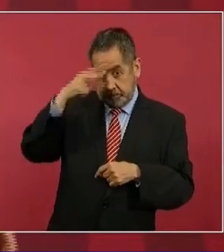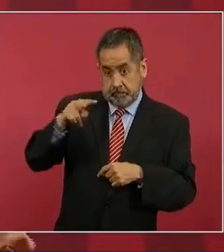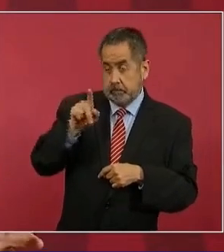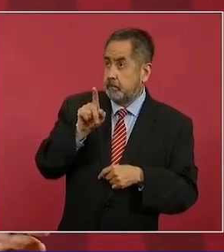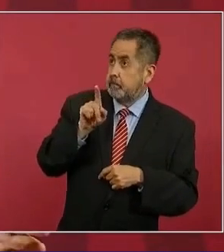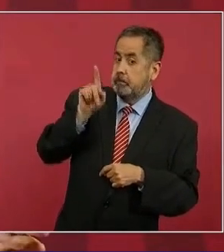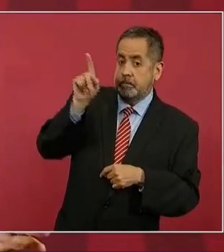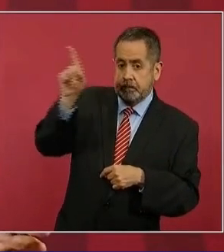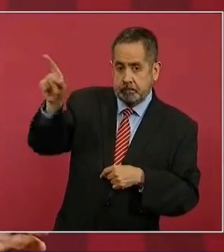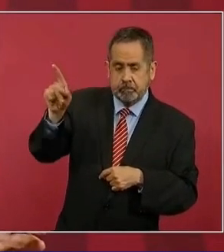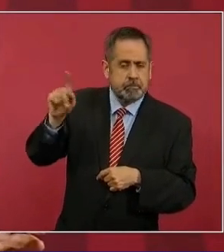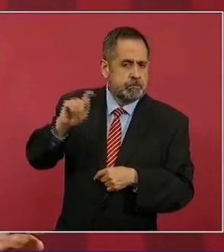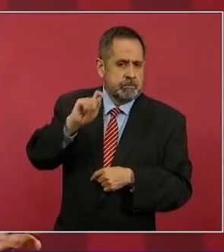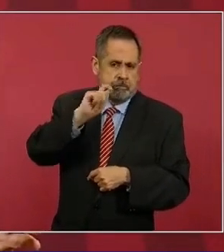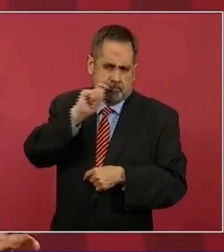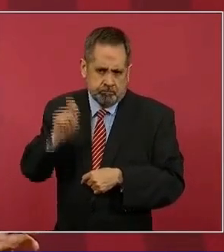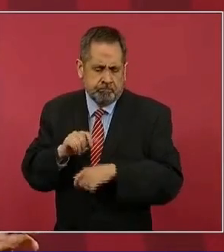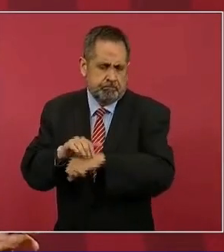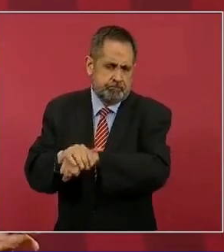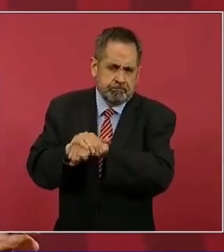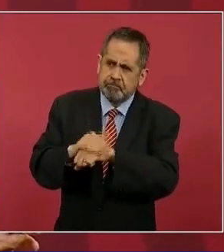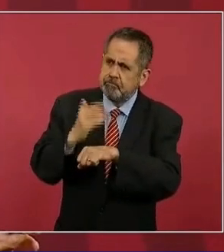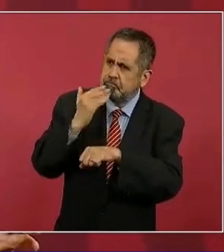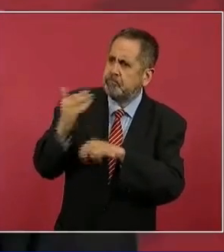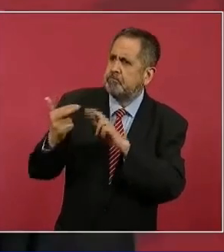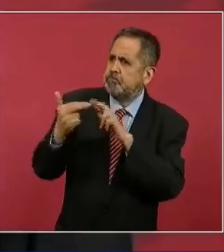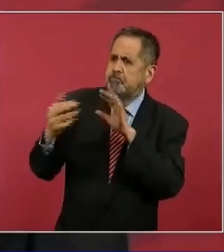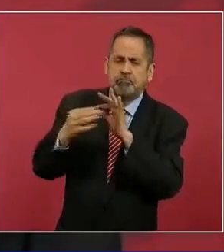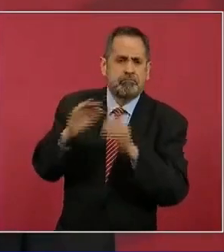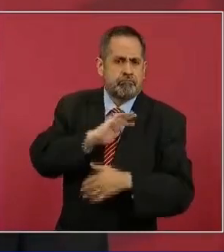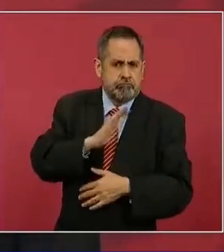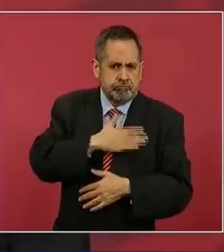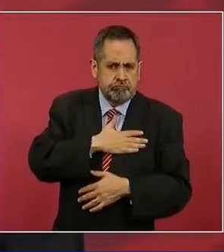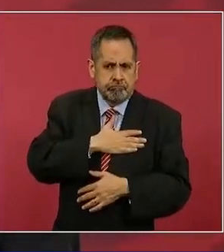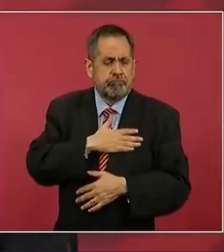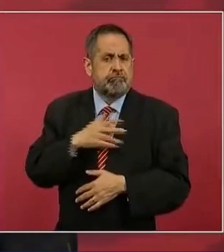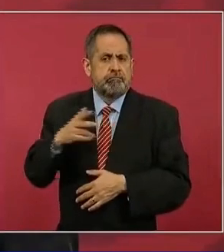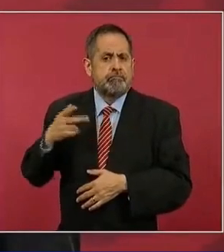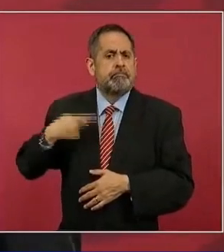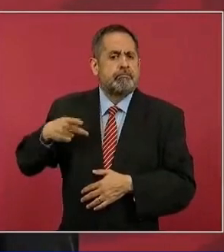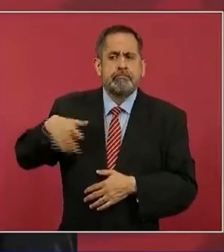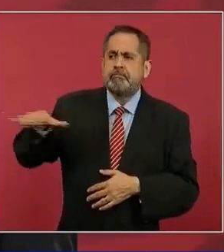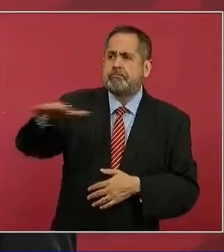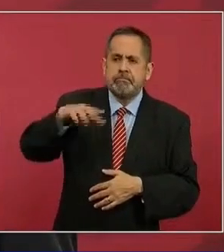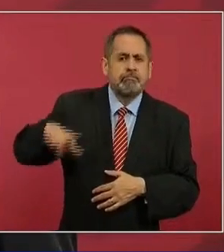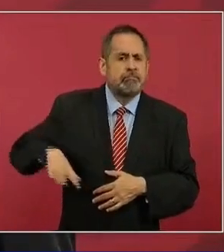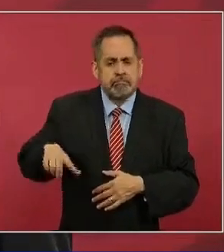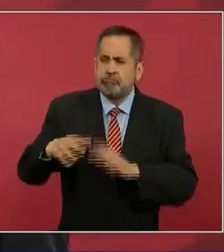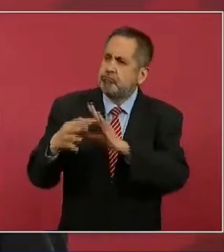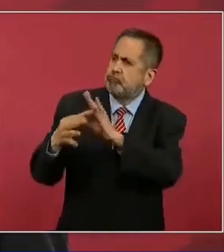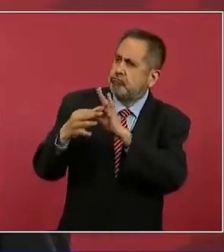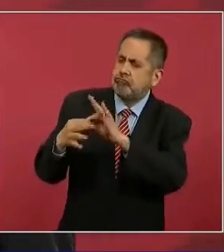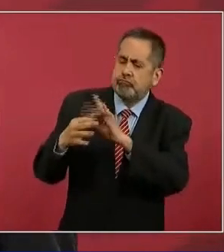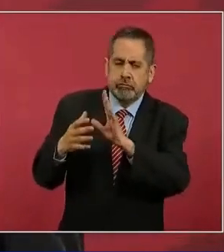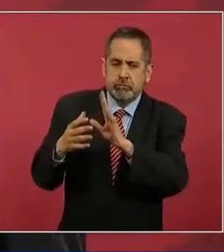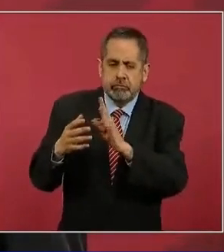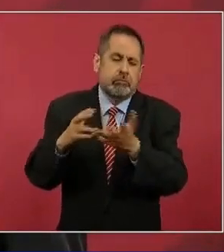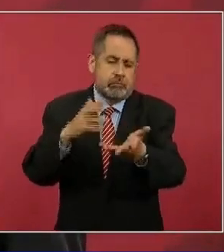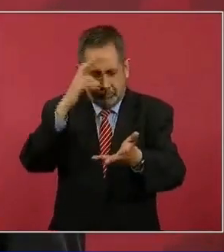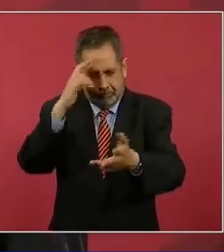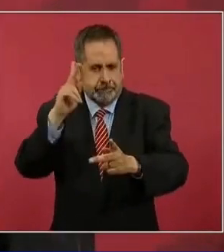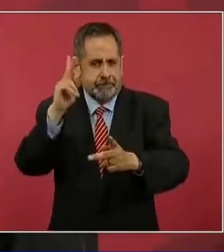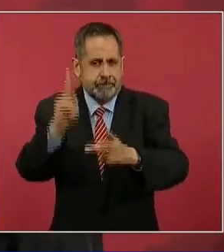las relaciones que siempre se han tenido con España, desde luego interrumpidas durante